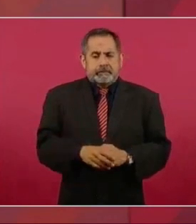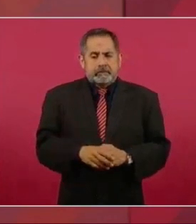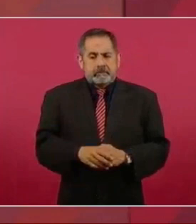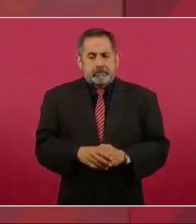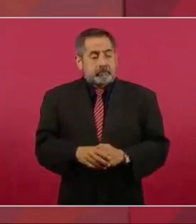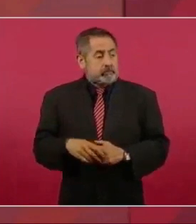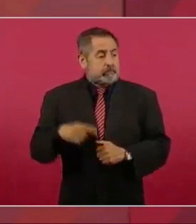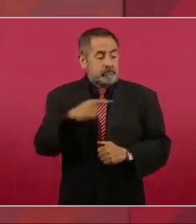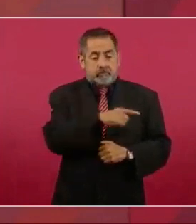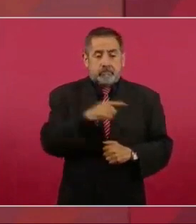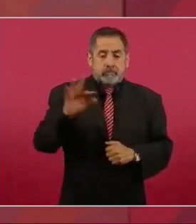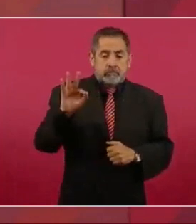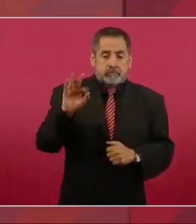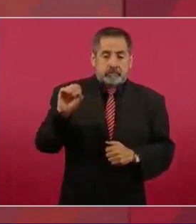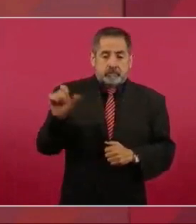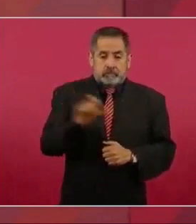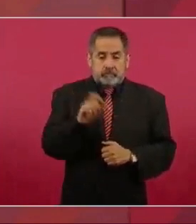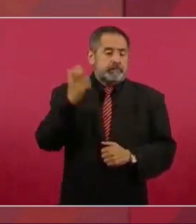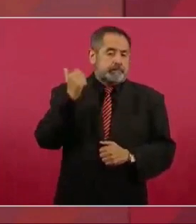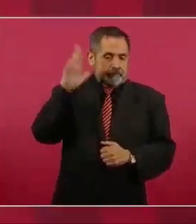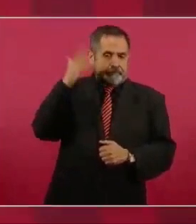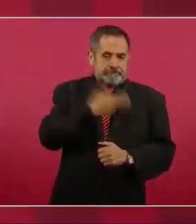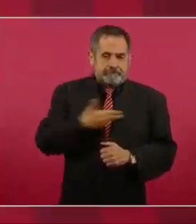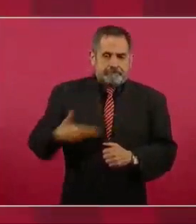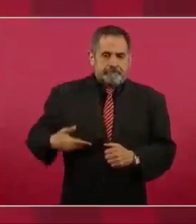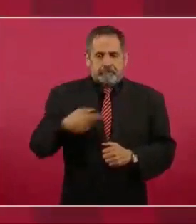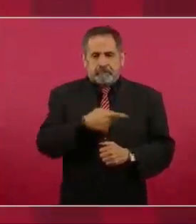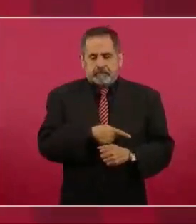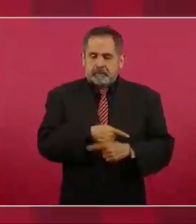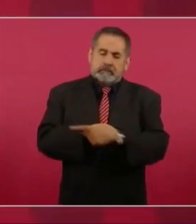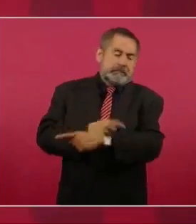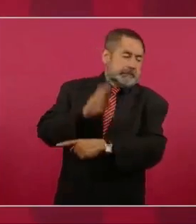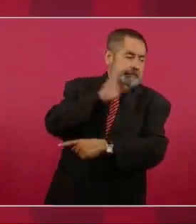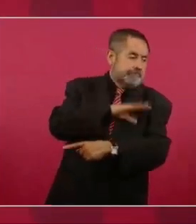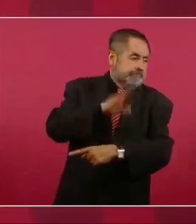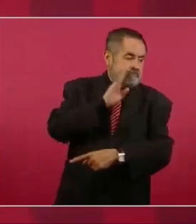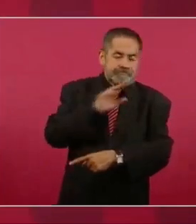declaró Fox, que era presidente, que eso estaba mal,